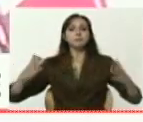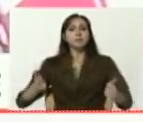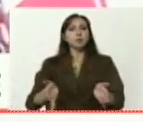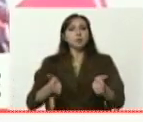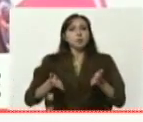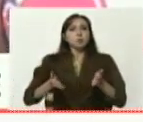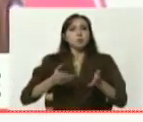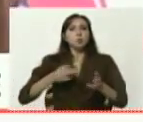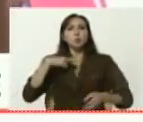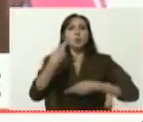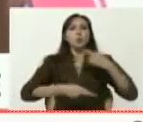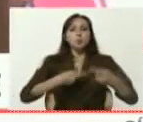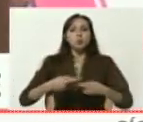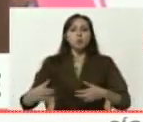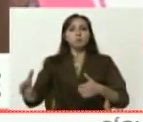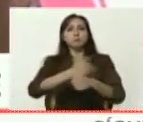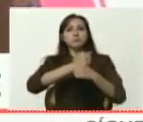alcanzados.